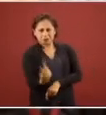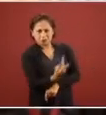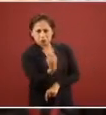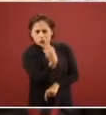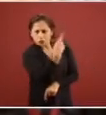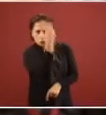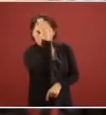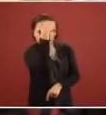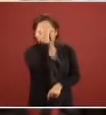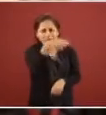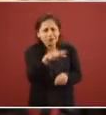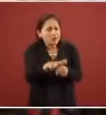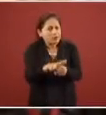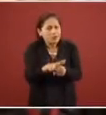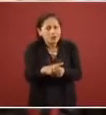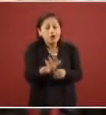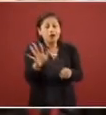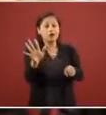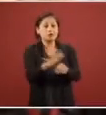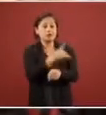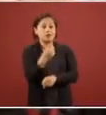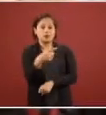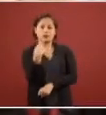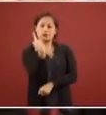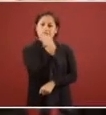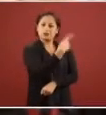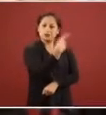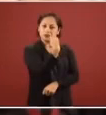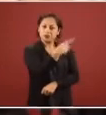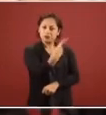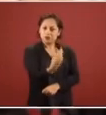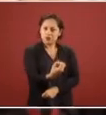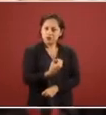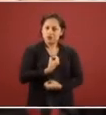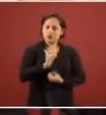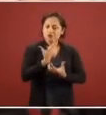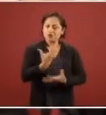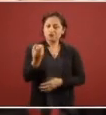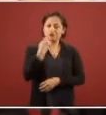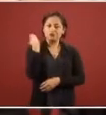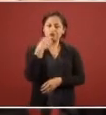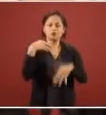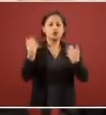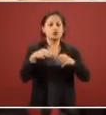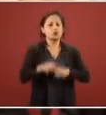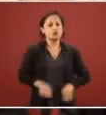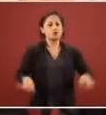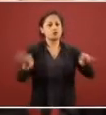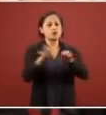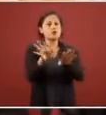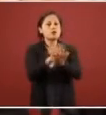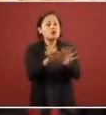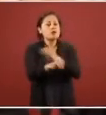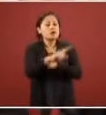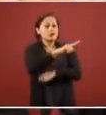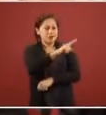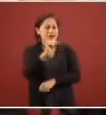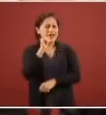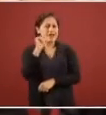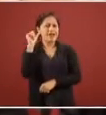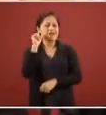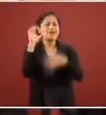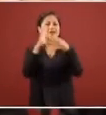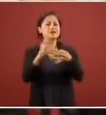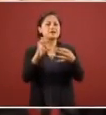que su voz sí tiene ese eco, ese alcance? Ayer, por ejemplo, usted se expresaba de un gesto del Papa.